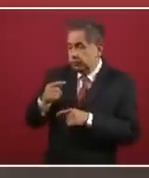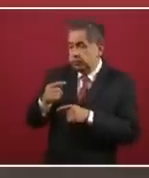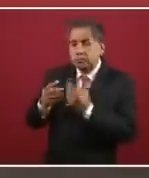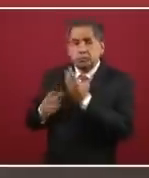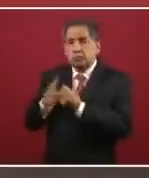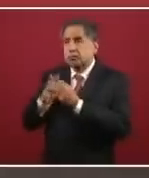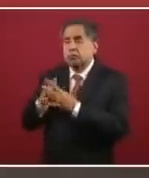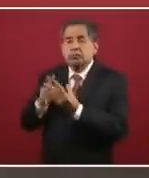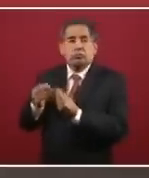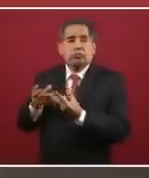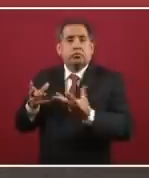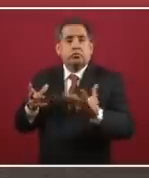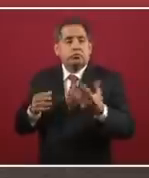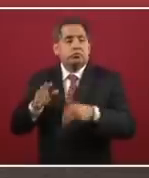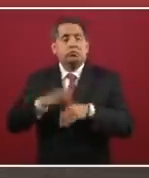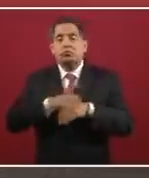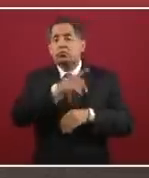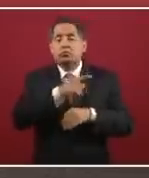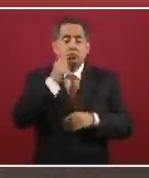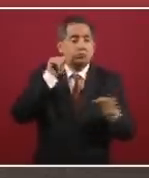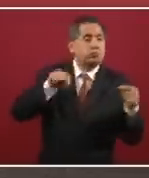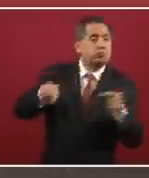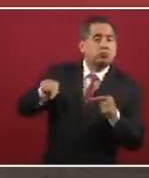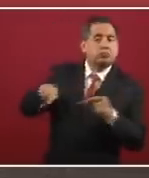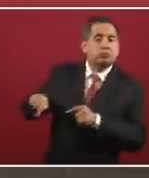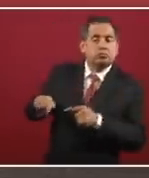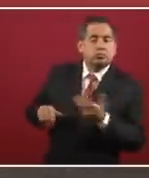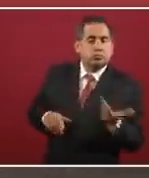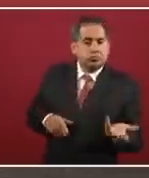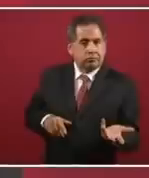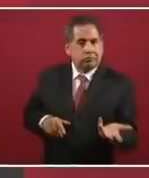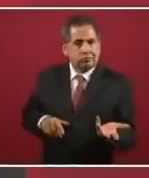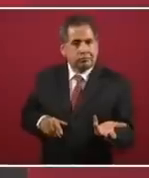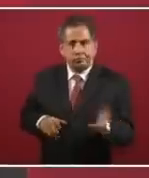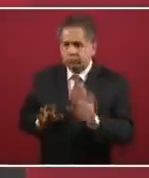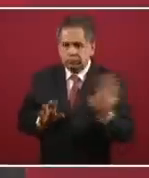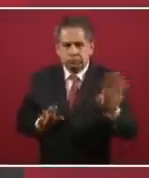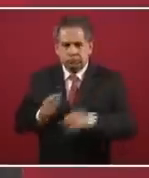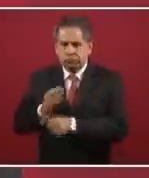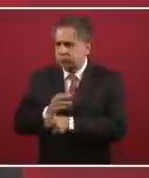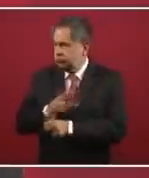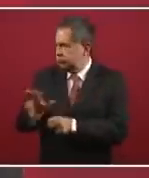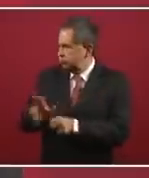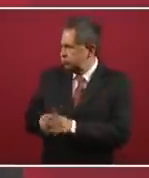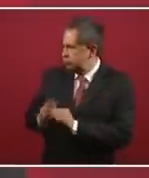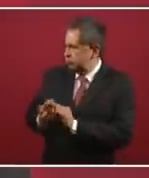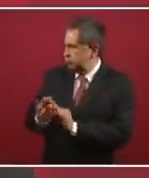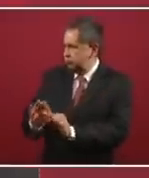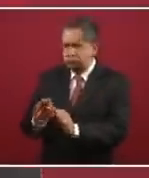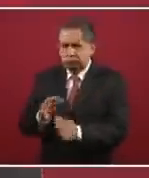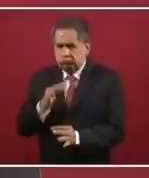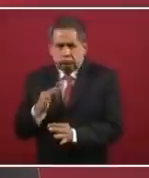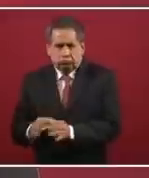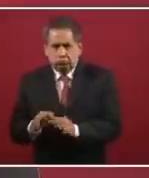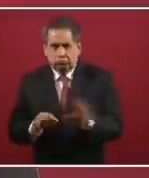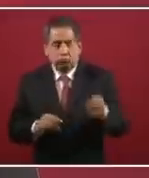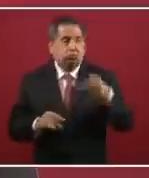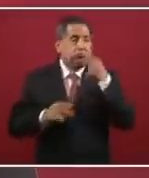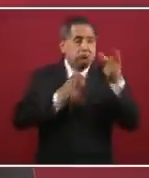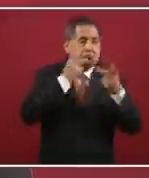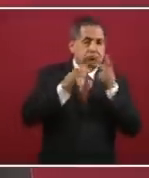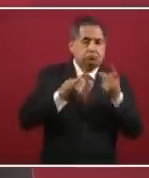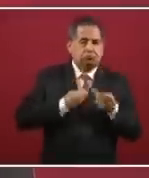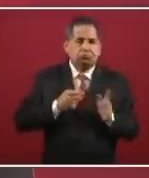flujos migratorios creciendo cada mes, porque entonces nos vamos a volver el tema central en Estados Unidos. Por eso pienso que estas medidas que hemos